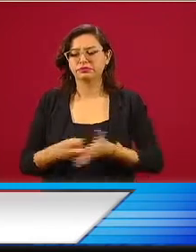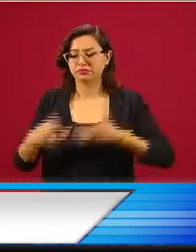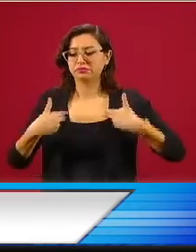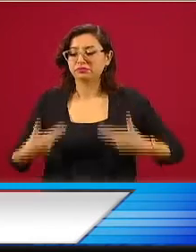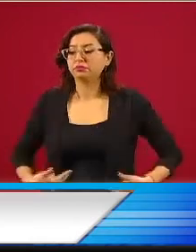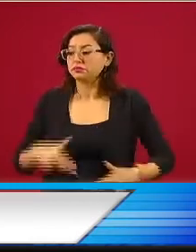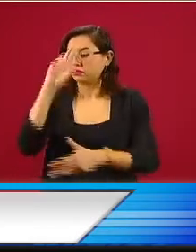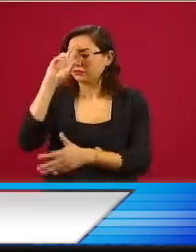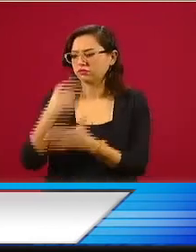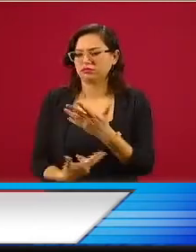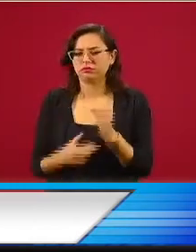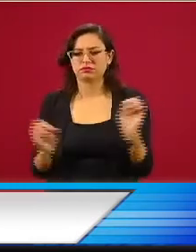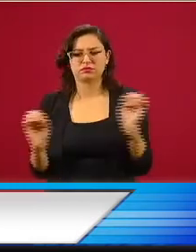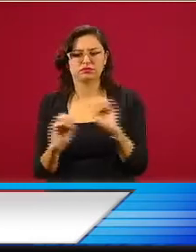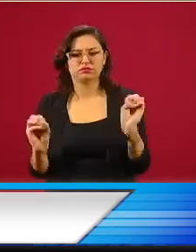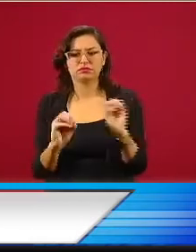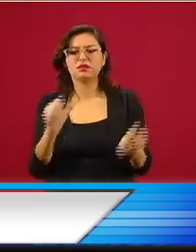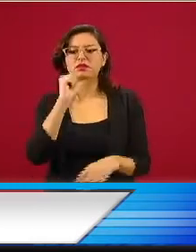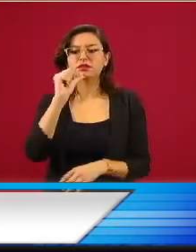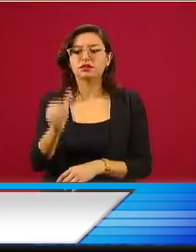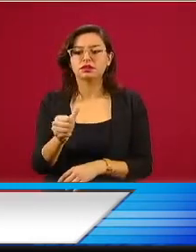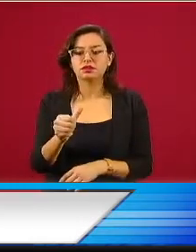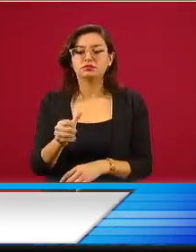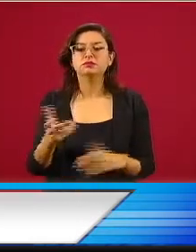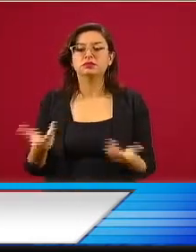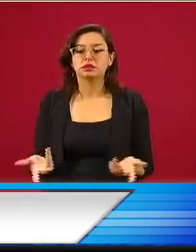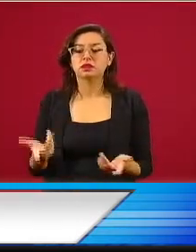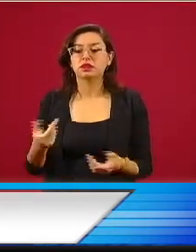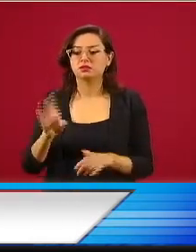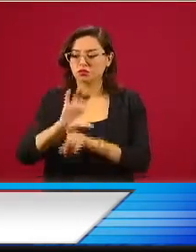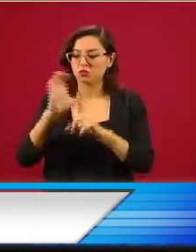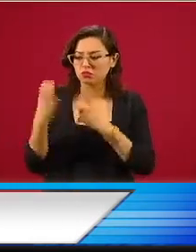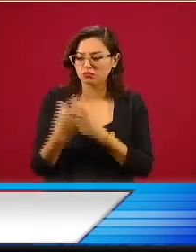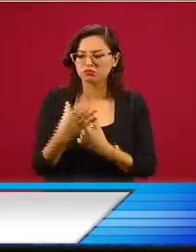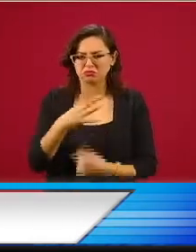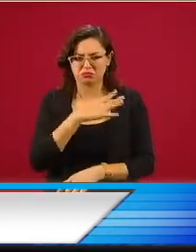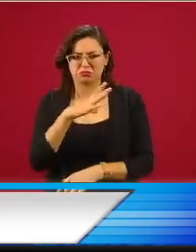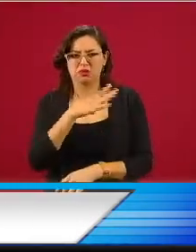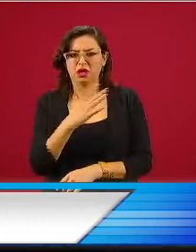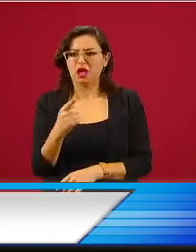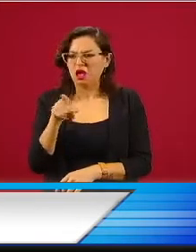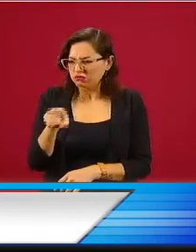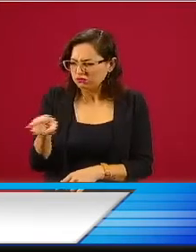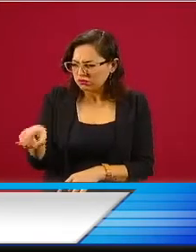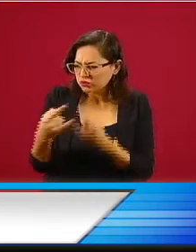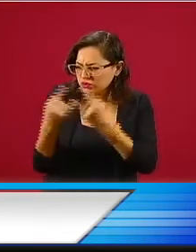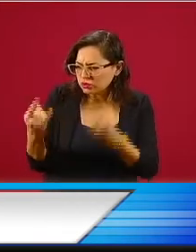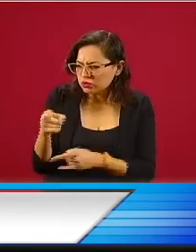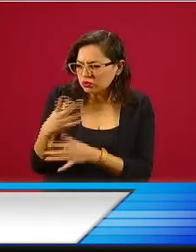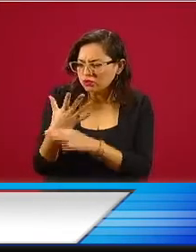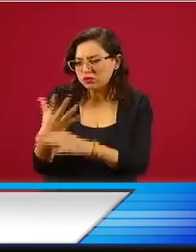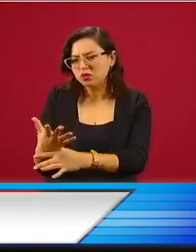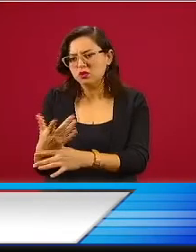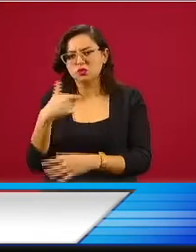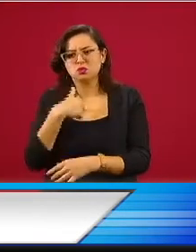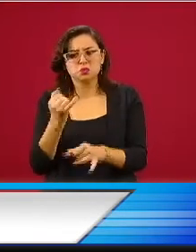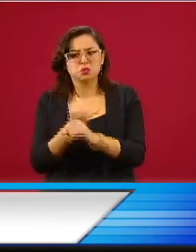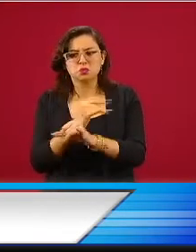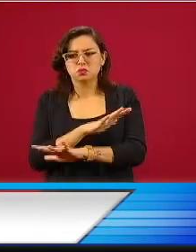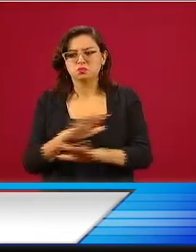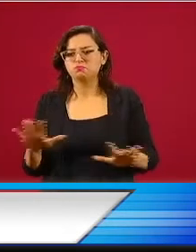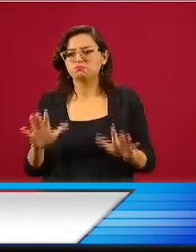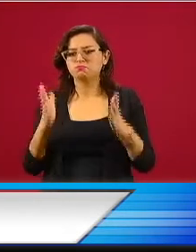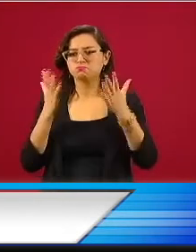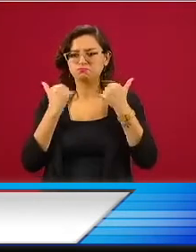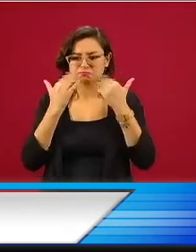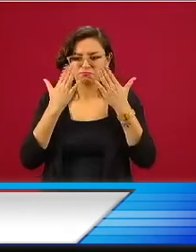aprovecha este tema para mencionar que se enfrentará el problema del sargazo cuando llegue a quintana roo actualmente hay 6 embarcaciones destinadas